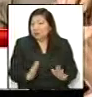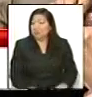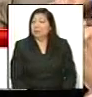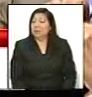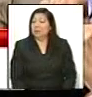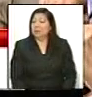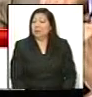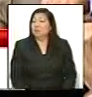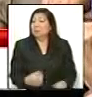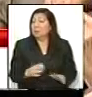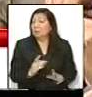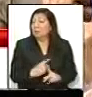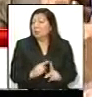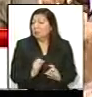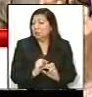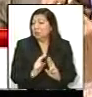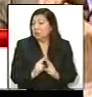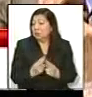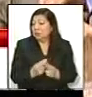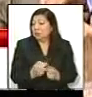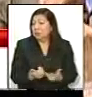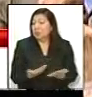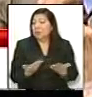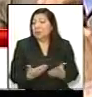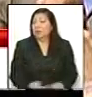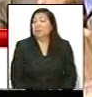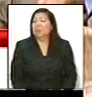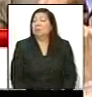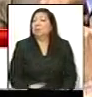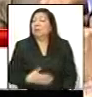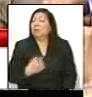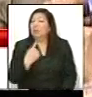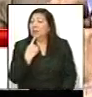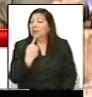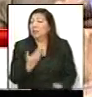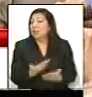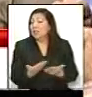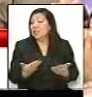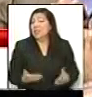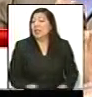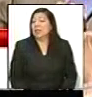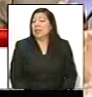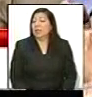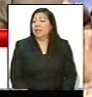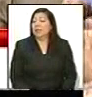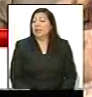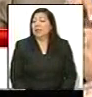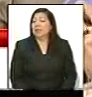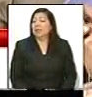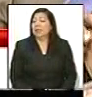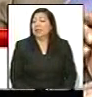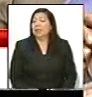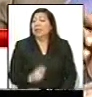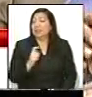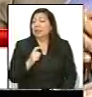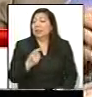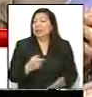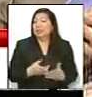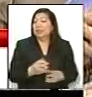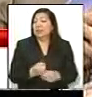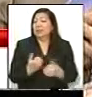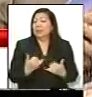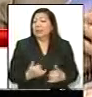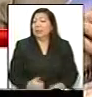reunión de trabajo o no, pero será una reunión en donde se podrán decir las cosas que se van y las decisiones que se van a tomar